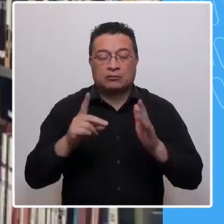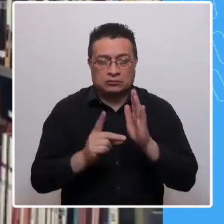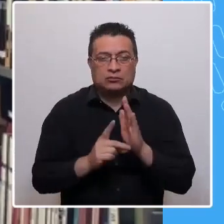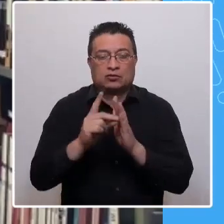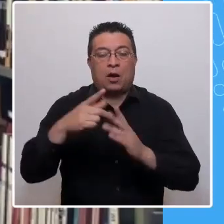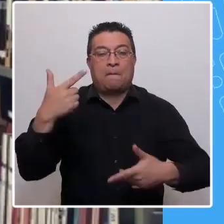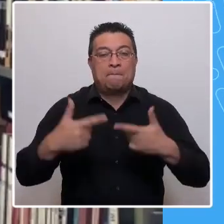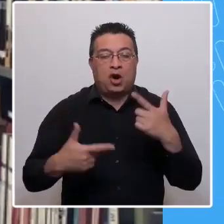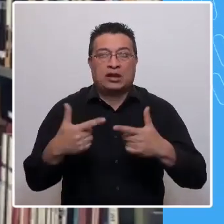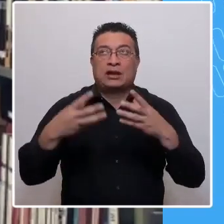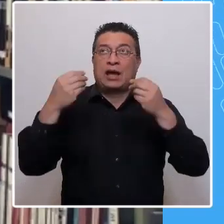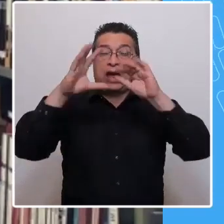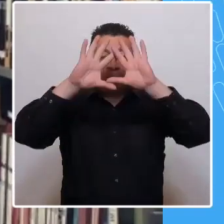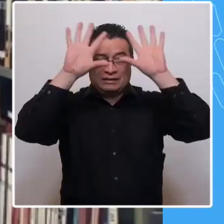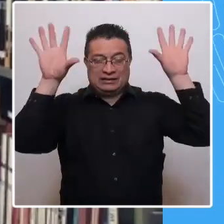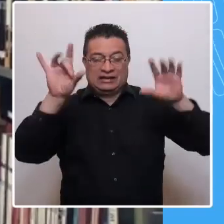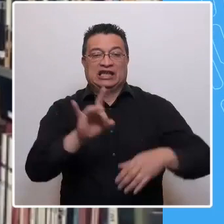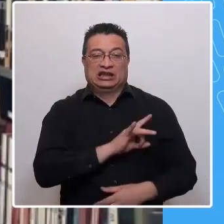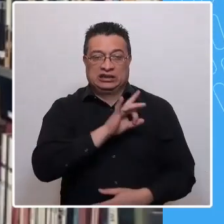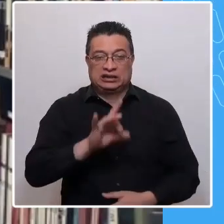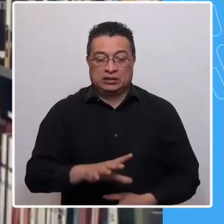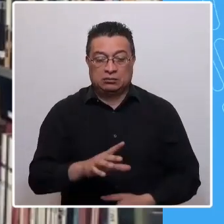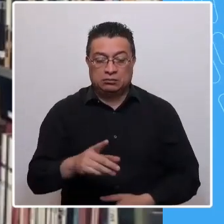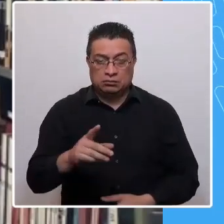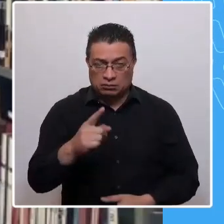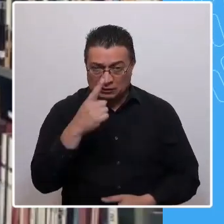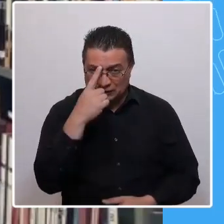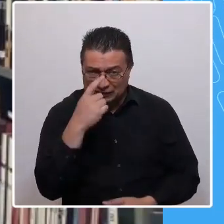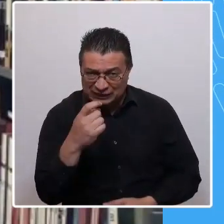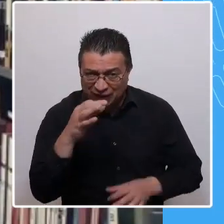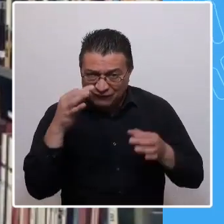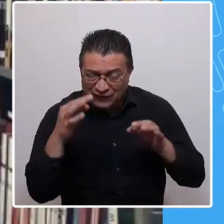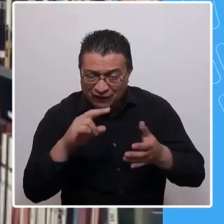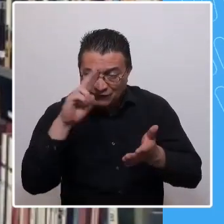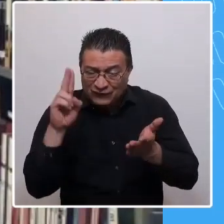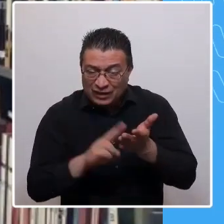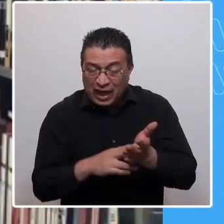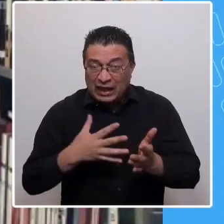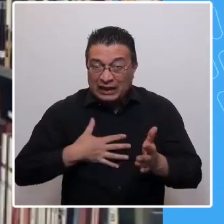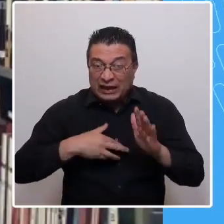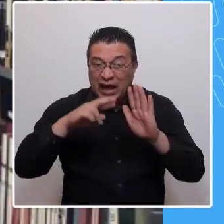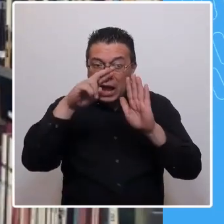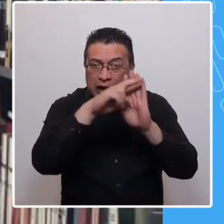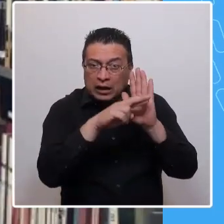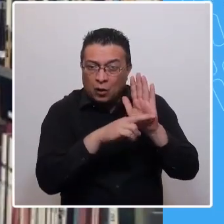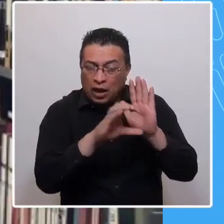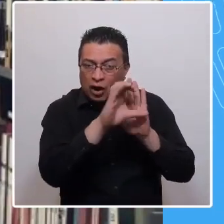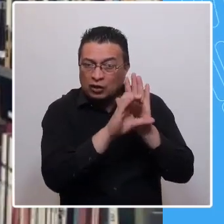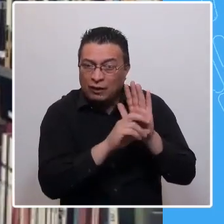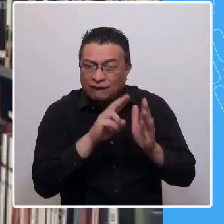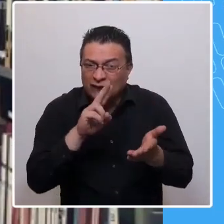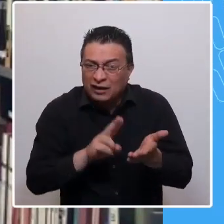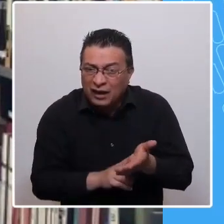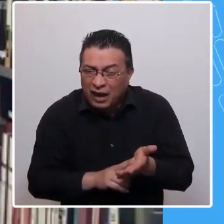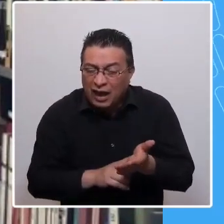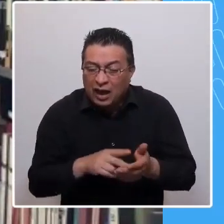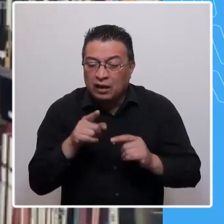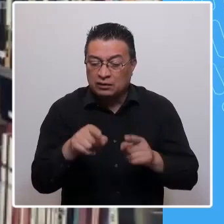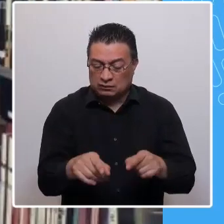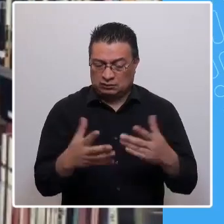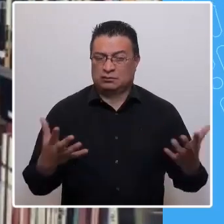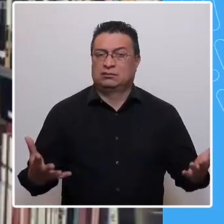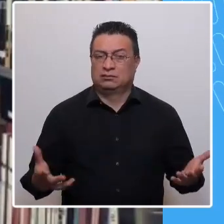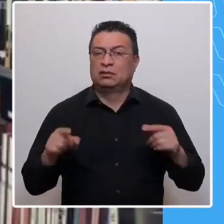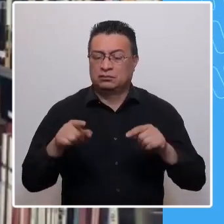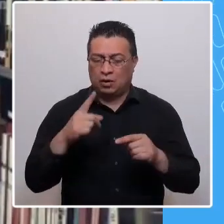política espacial chilena. ¿En serio? ¿En serio queremos regular esto en la Constitución? Se evidencia aquí una